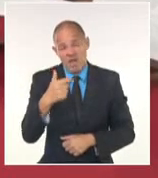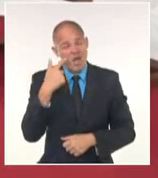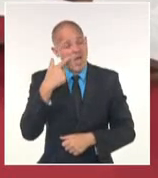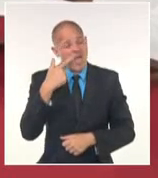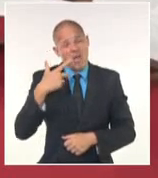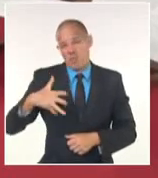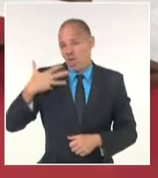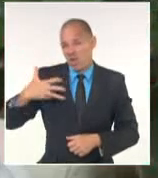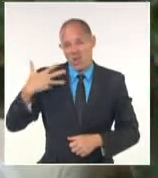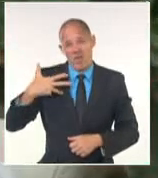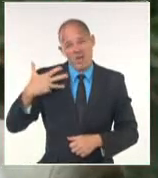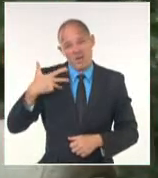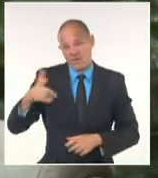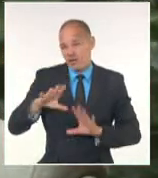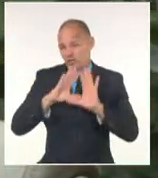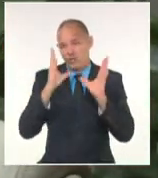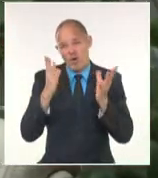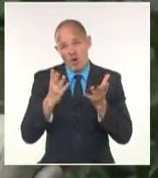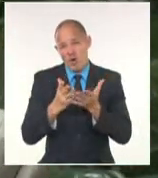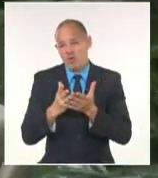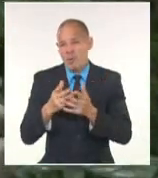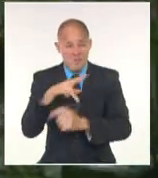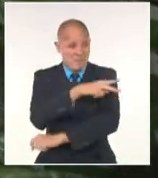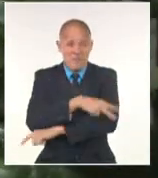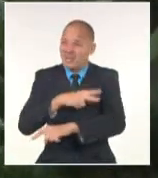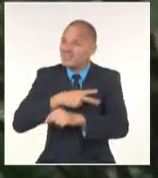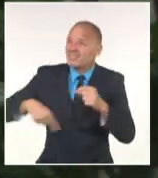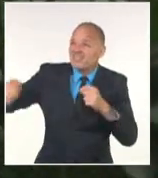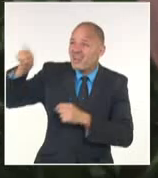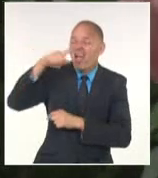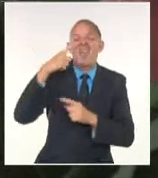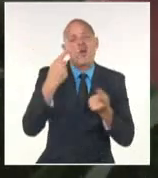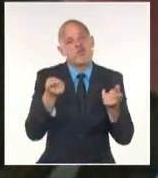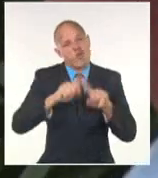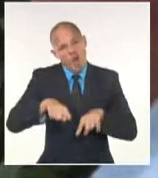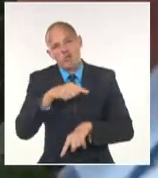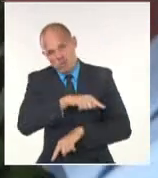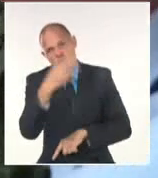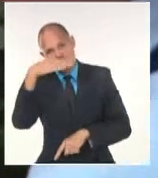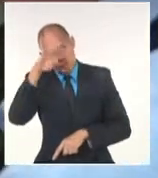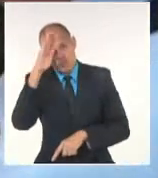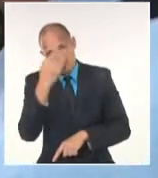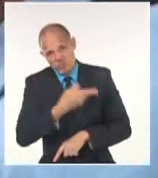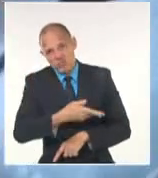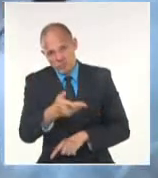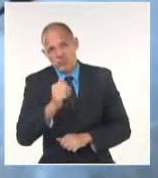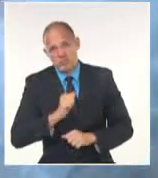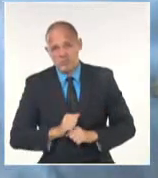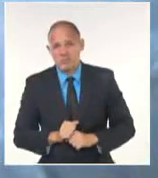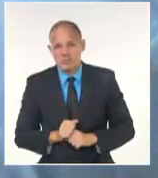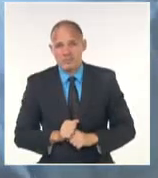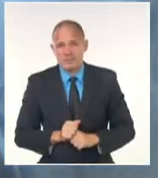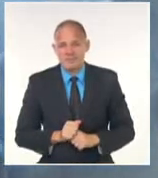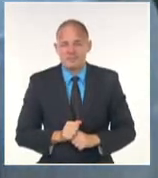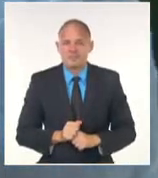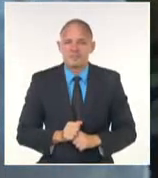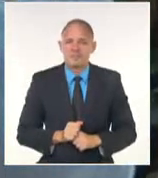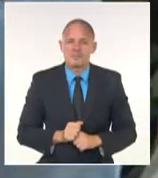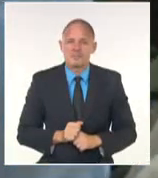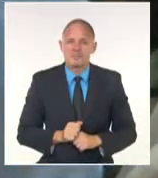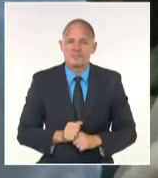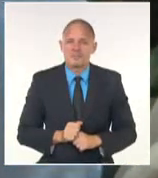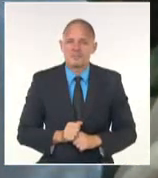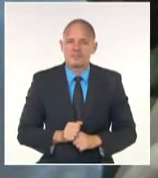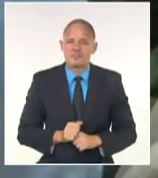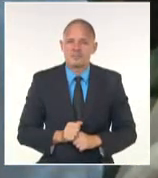barbarie israelí y de apoyo y solidaridad con su pueblo. Este es un reporte